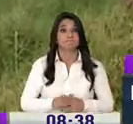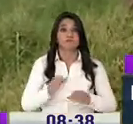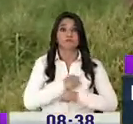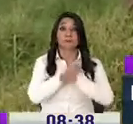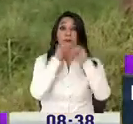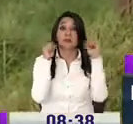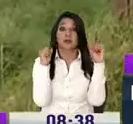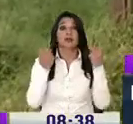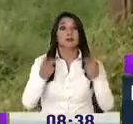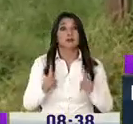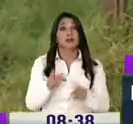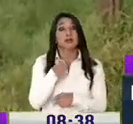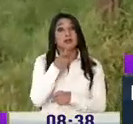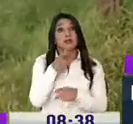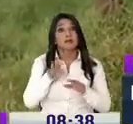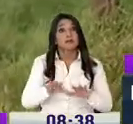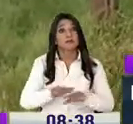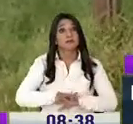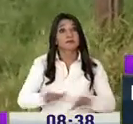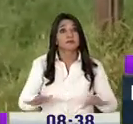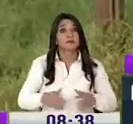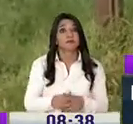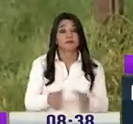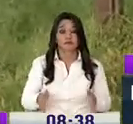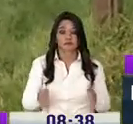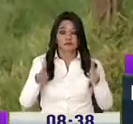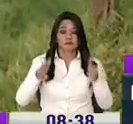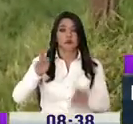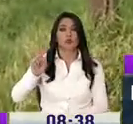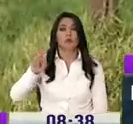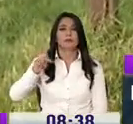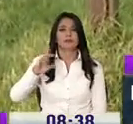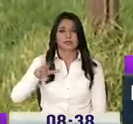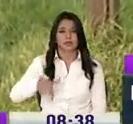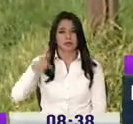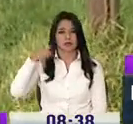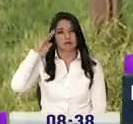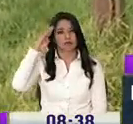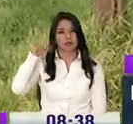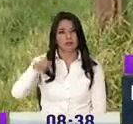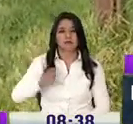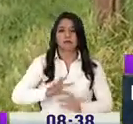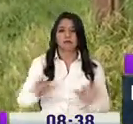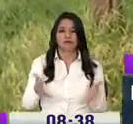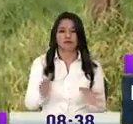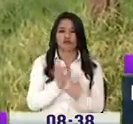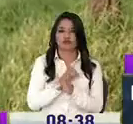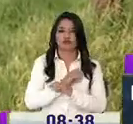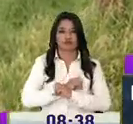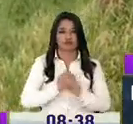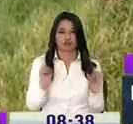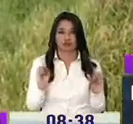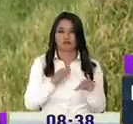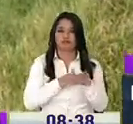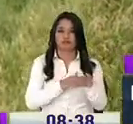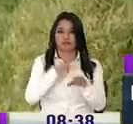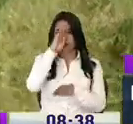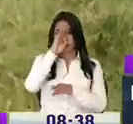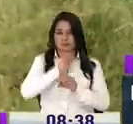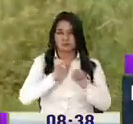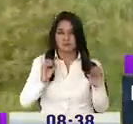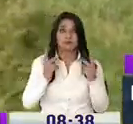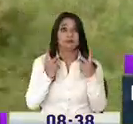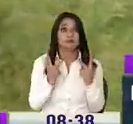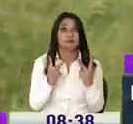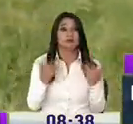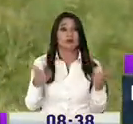mañanas y no hay quien. Tenemos el PAI aquí a una cuadra, pero lamentablemente no tenemos el respaldo ni el apoyo. Mire cómo